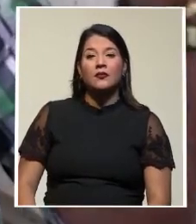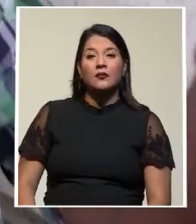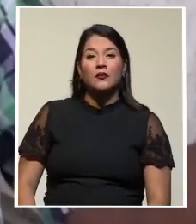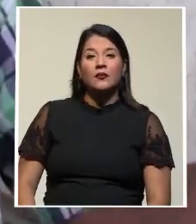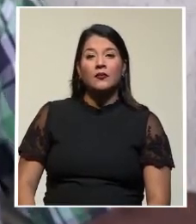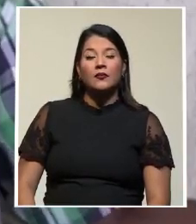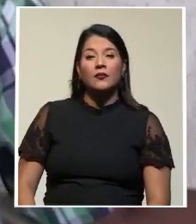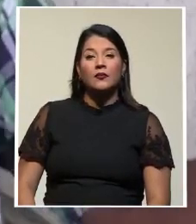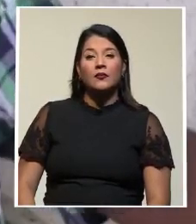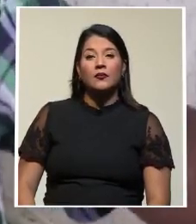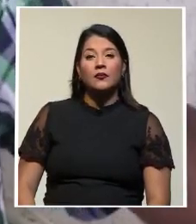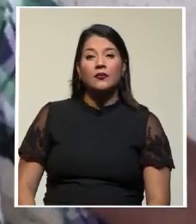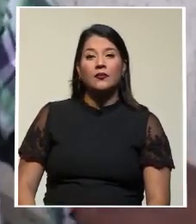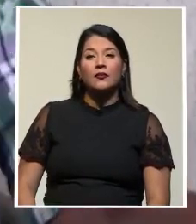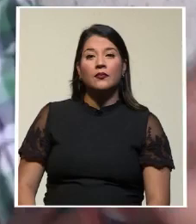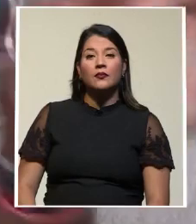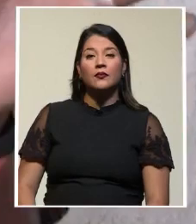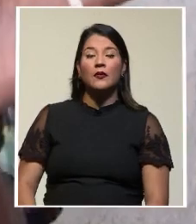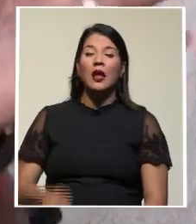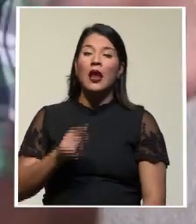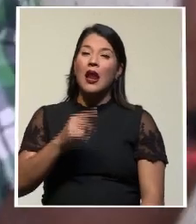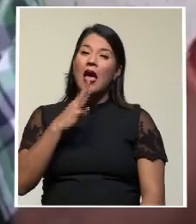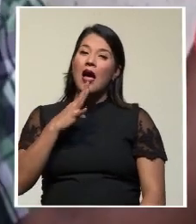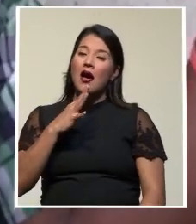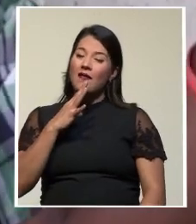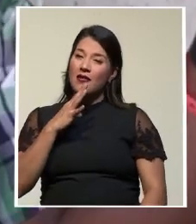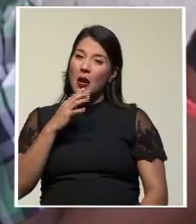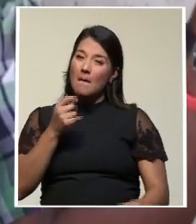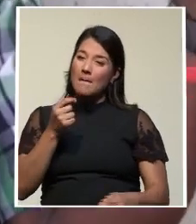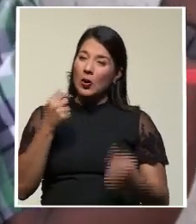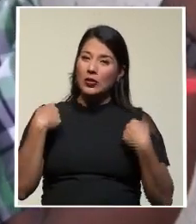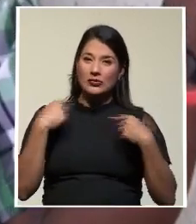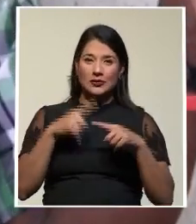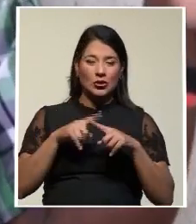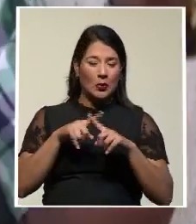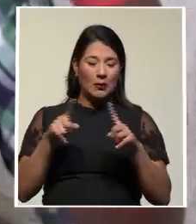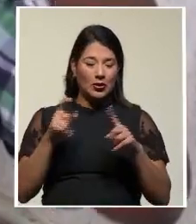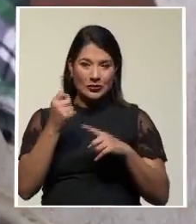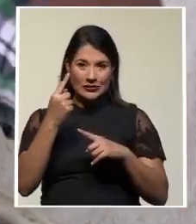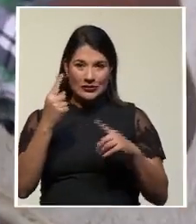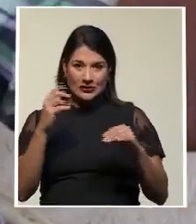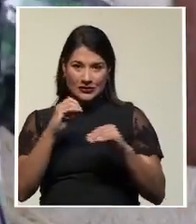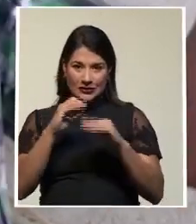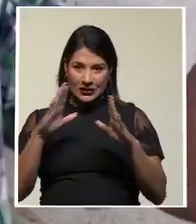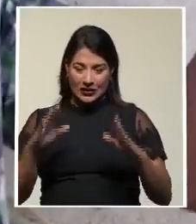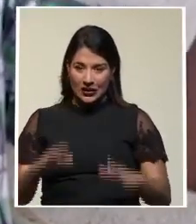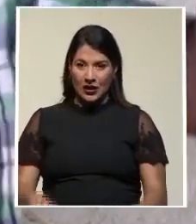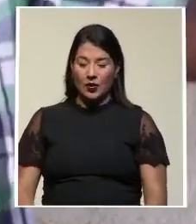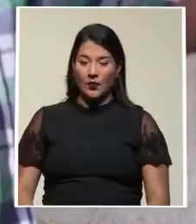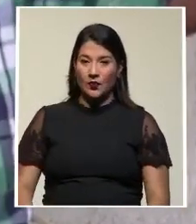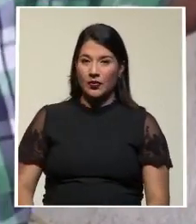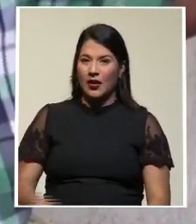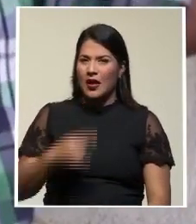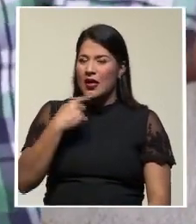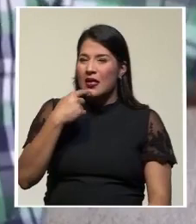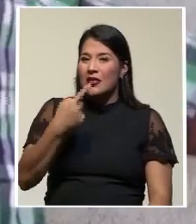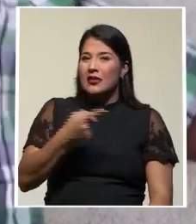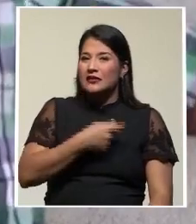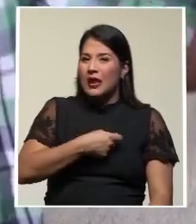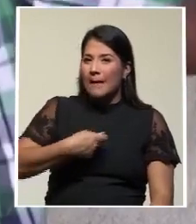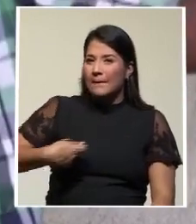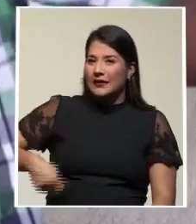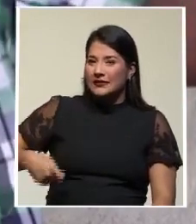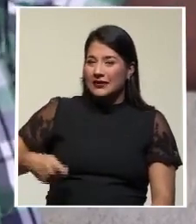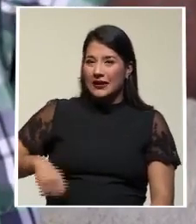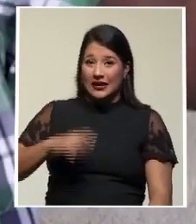una iniciativa con mi señora de se va a otro país. El presidente de Chile